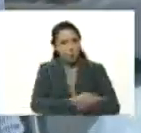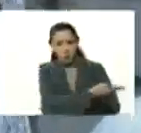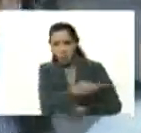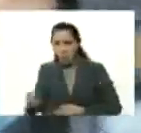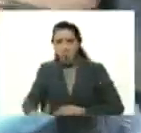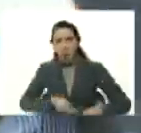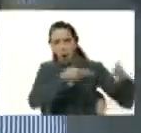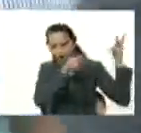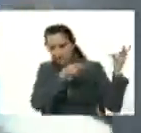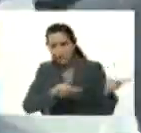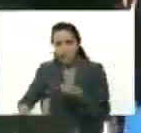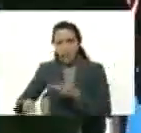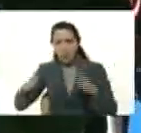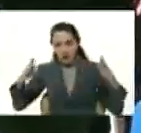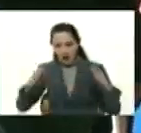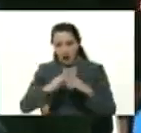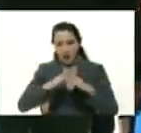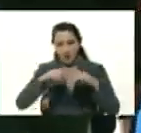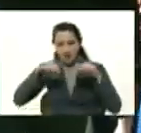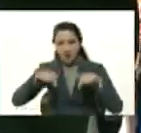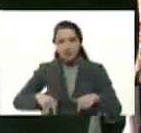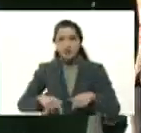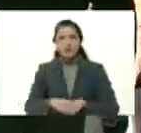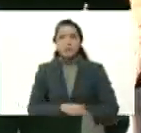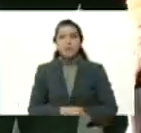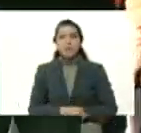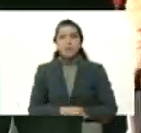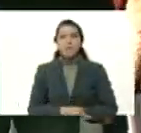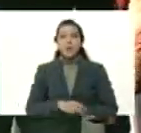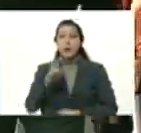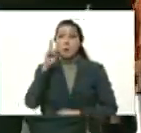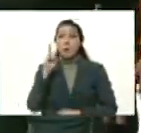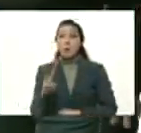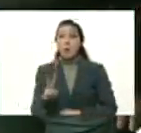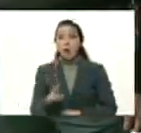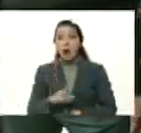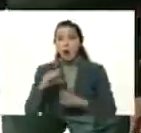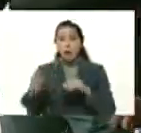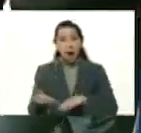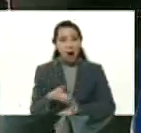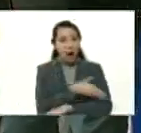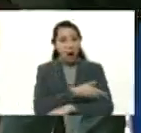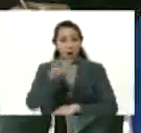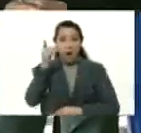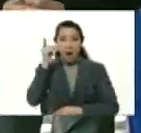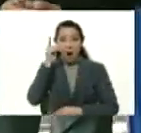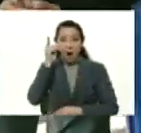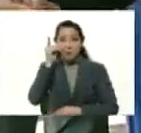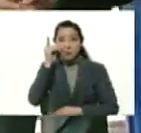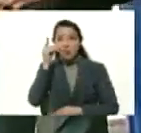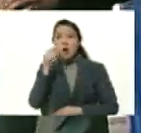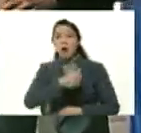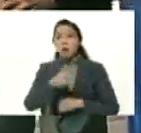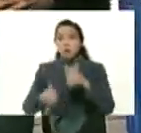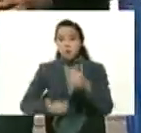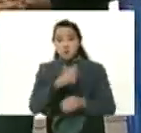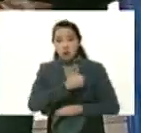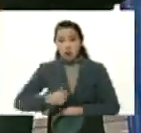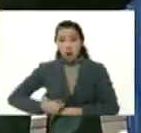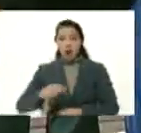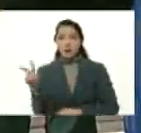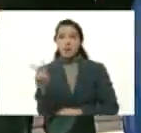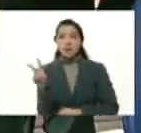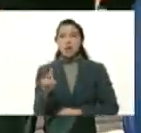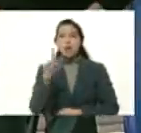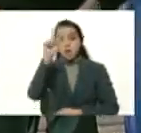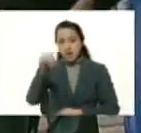Bienvenidos a su casa. Vamos a ver, fíjense, venía hablando con la vicepresidenta ejecutiva Delcy Rodríguez y con